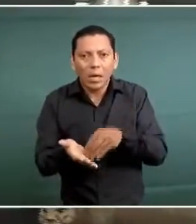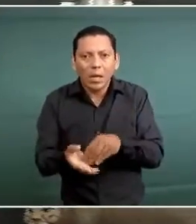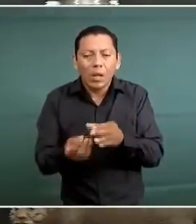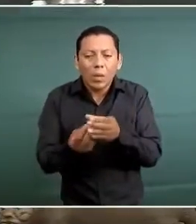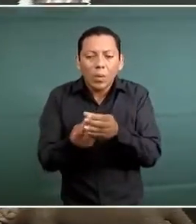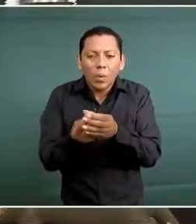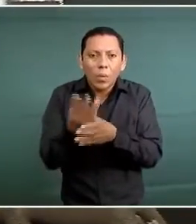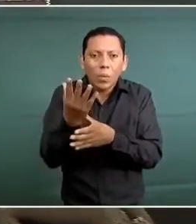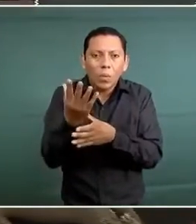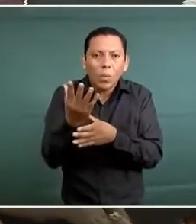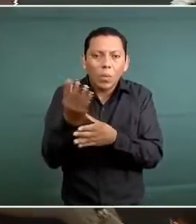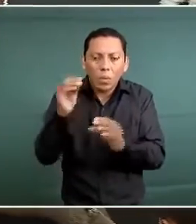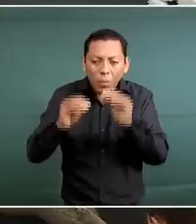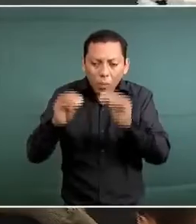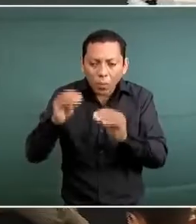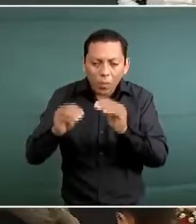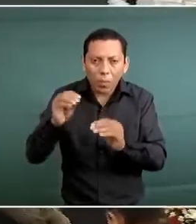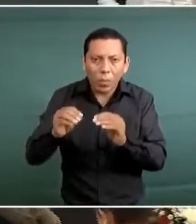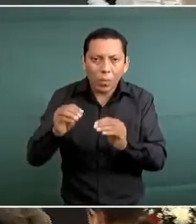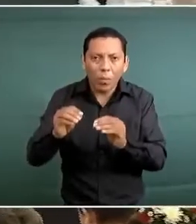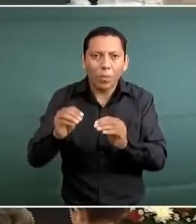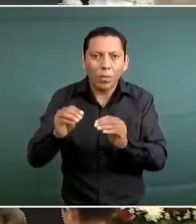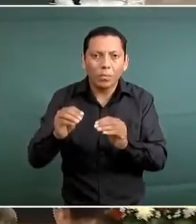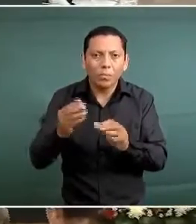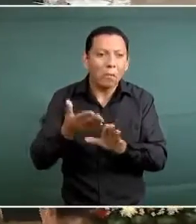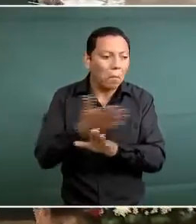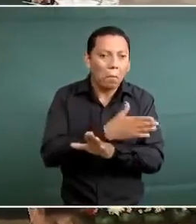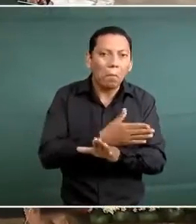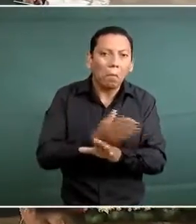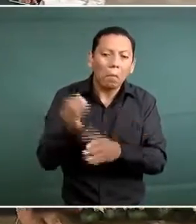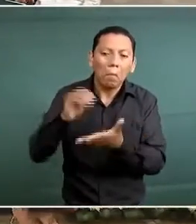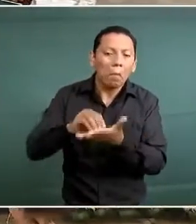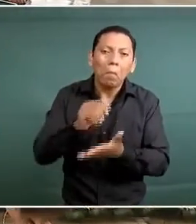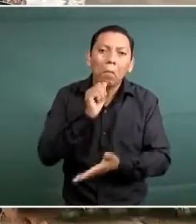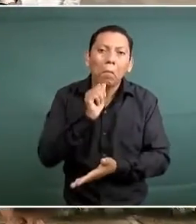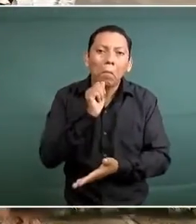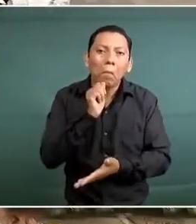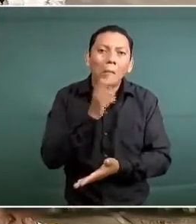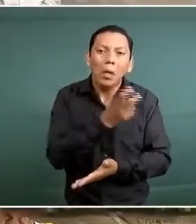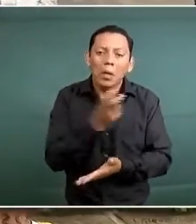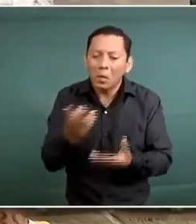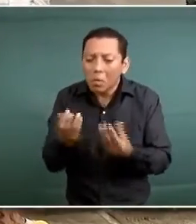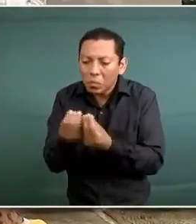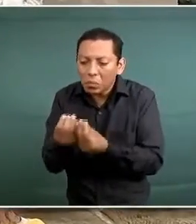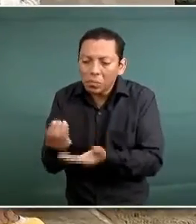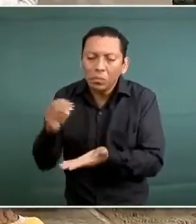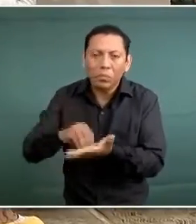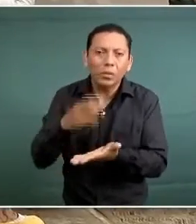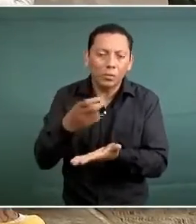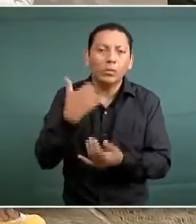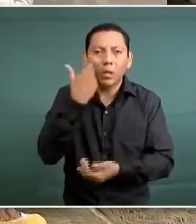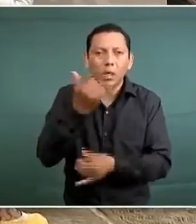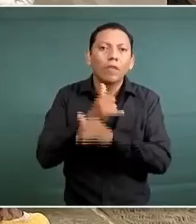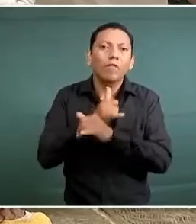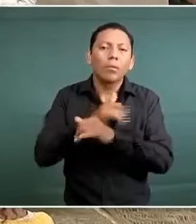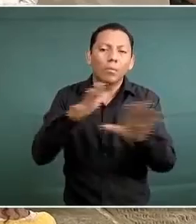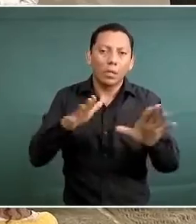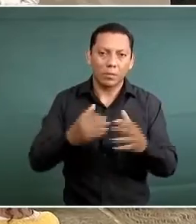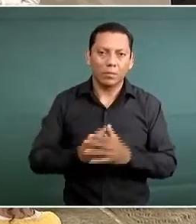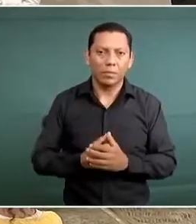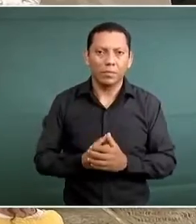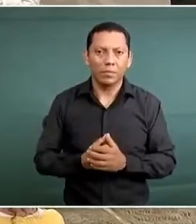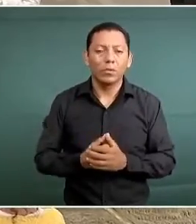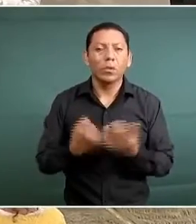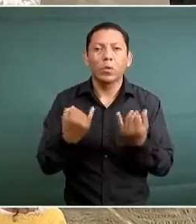Esto lo quería informar. También ofreciendo